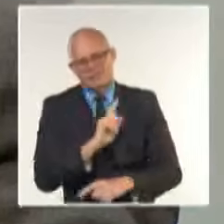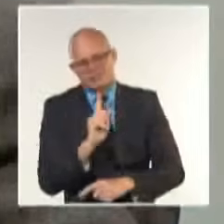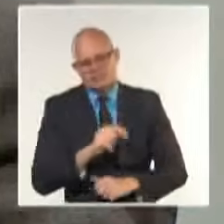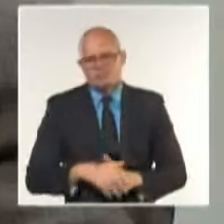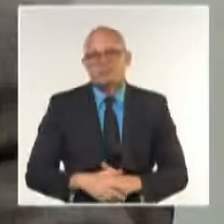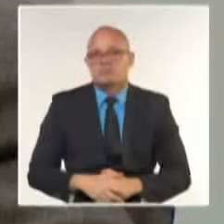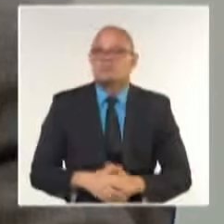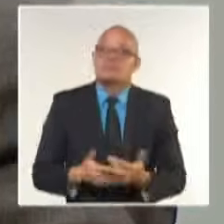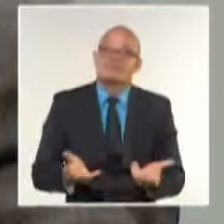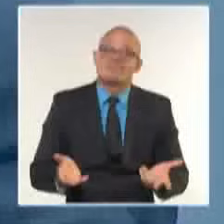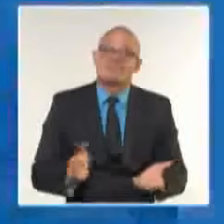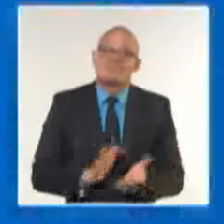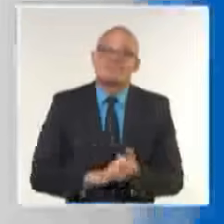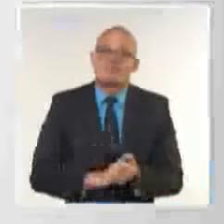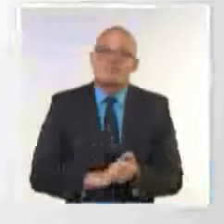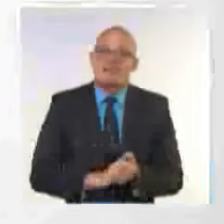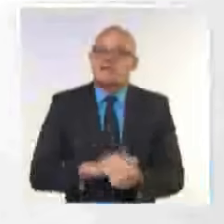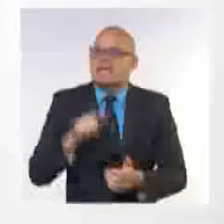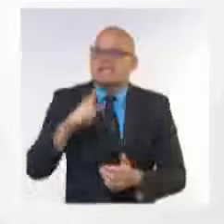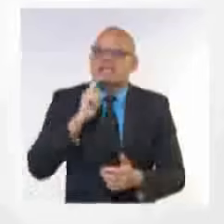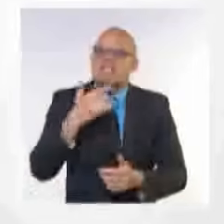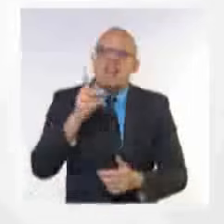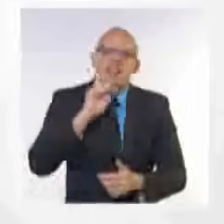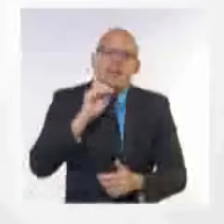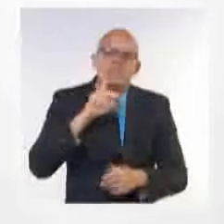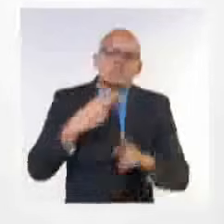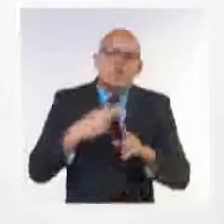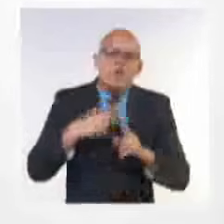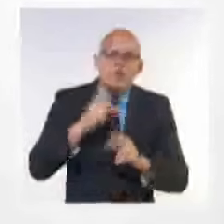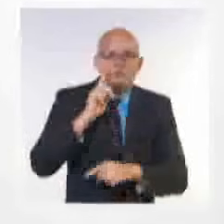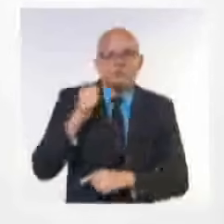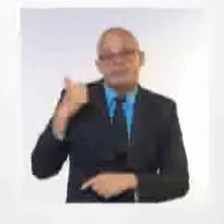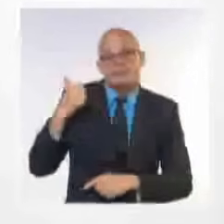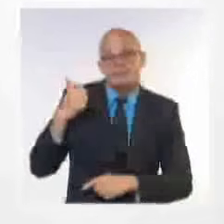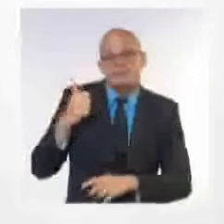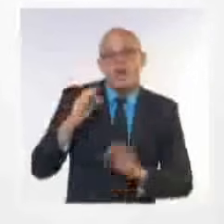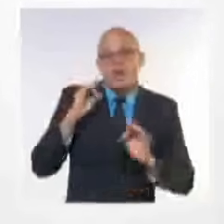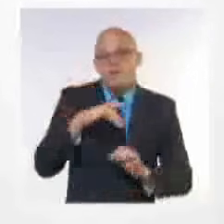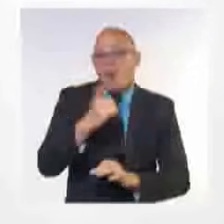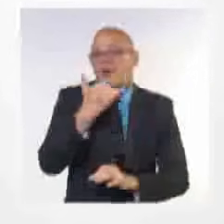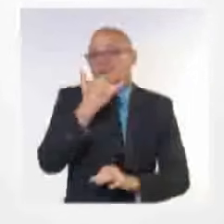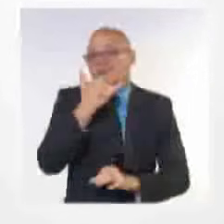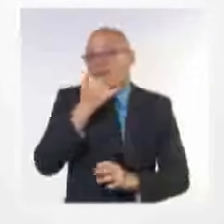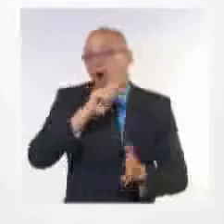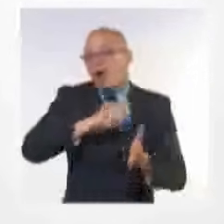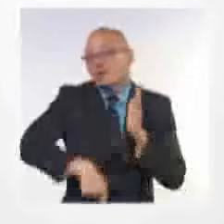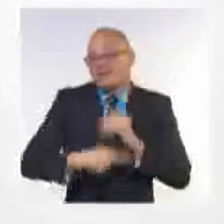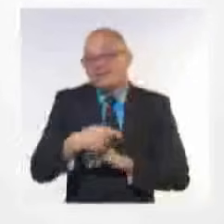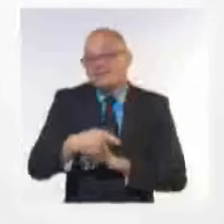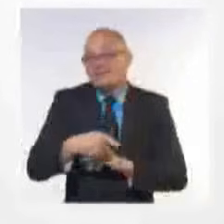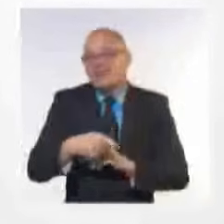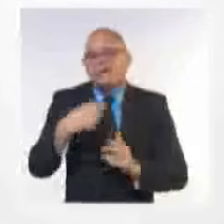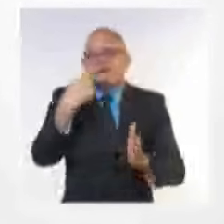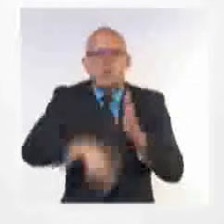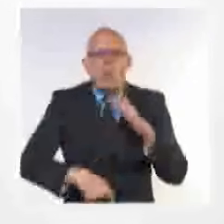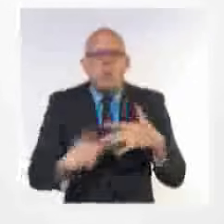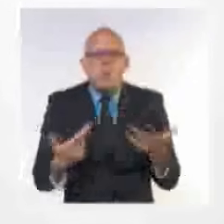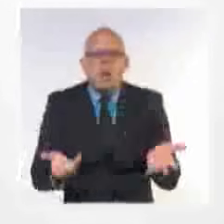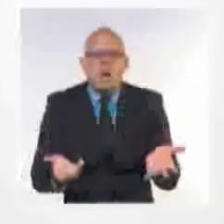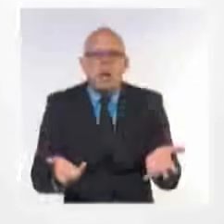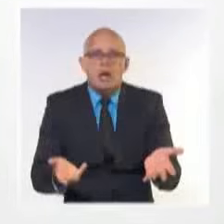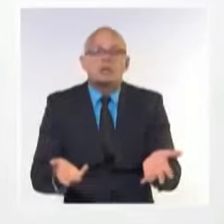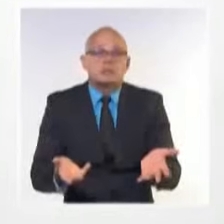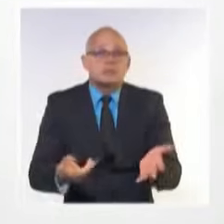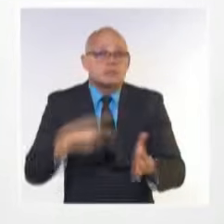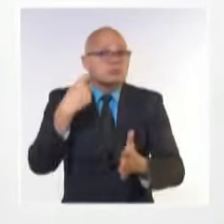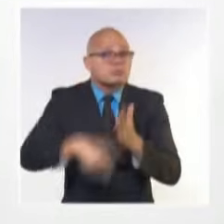hablando del delito de actos en perjuicio de la actividad económica o de la contratación. Sanciones que Es pueden un ser delito, también severas. Tiene sanciones